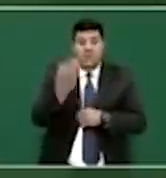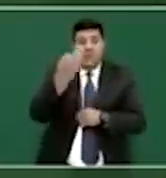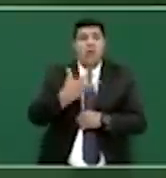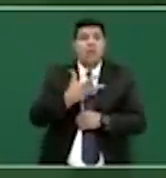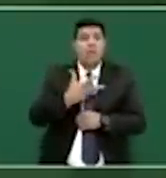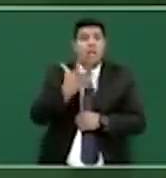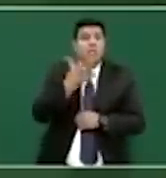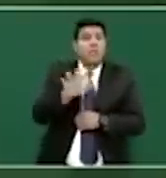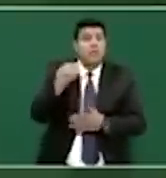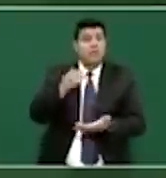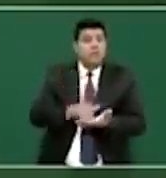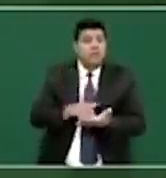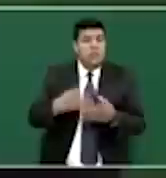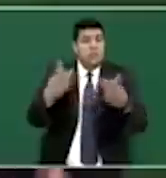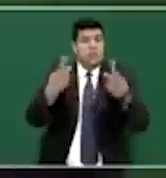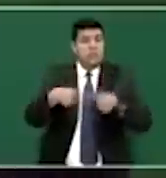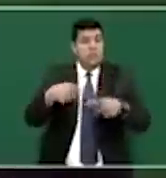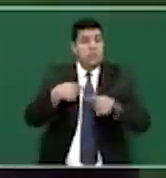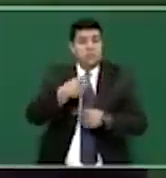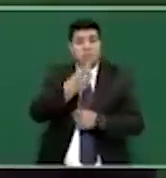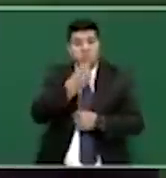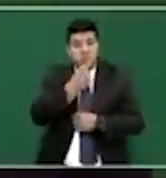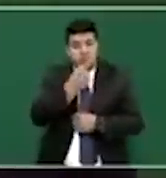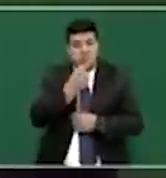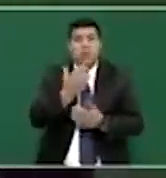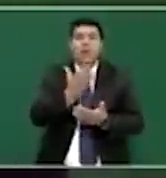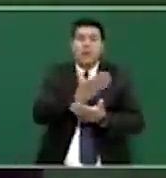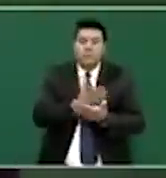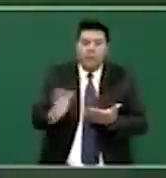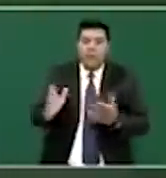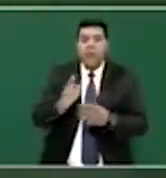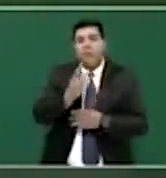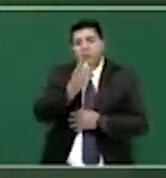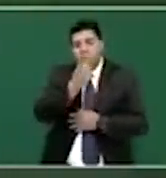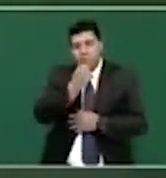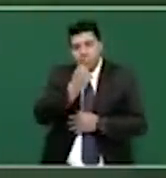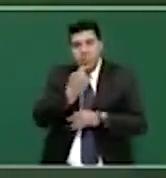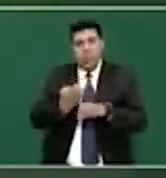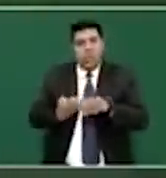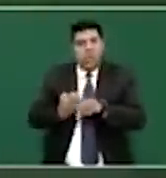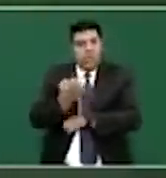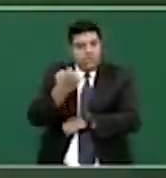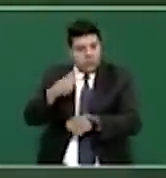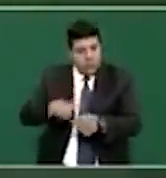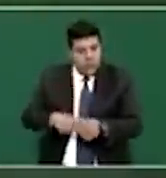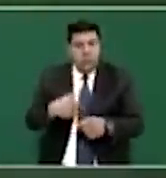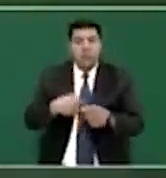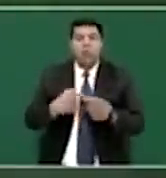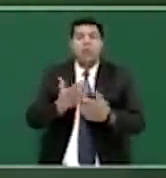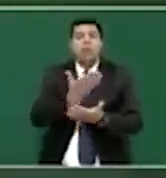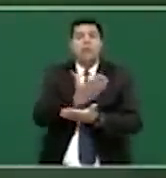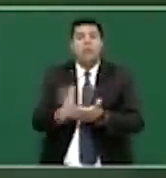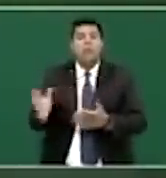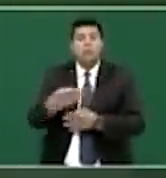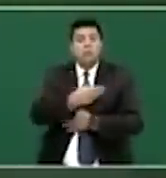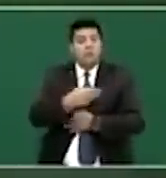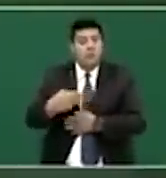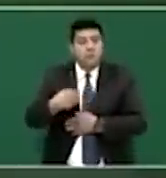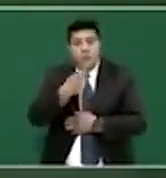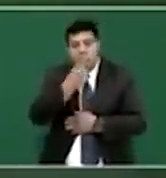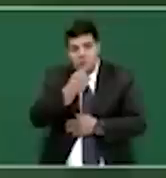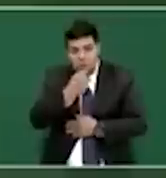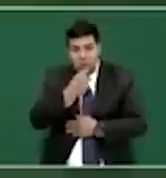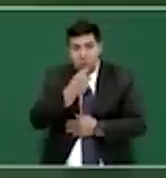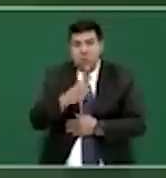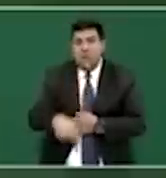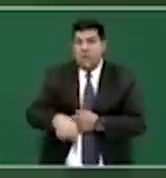y con las policías estatales y con las policías municipales. Ahora, con